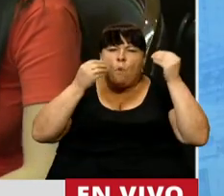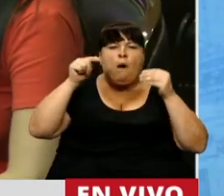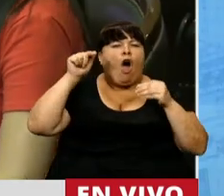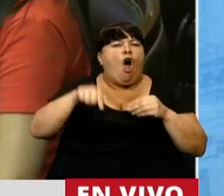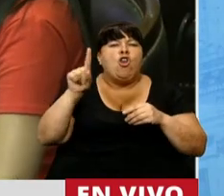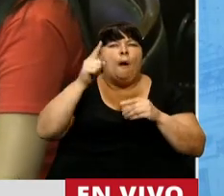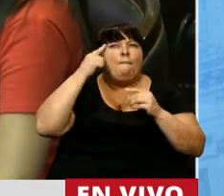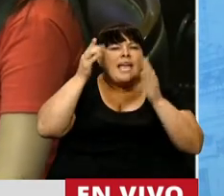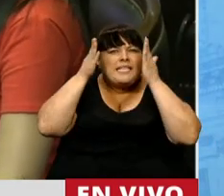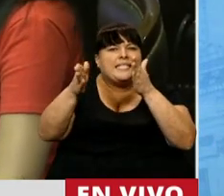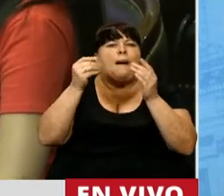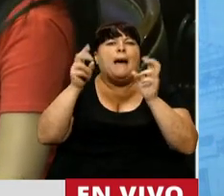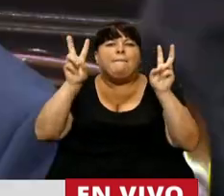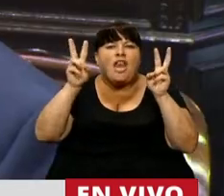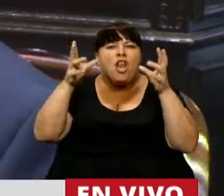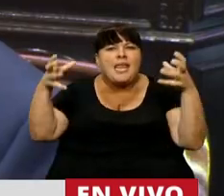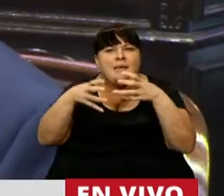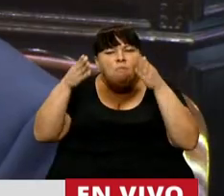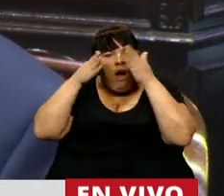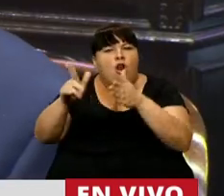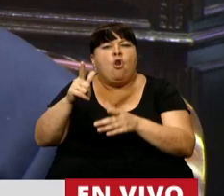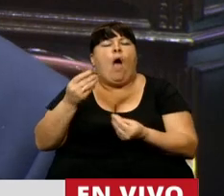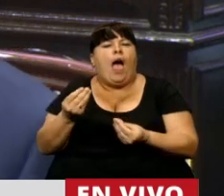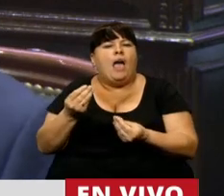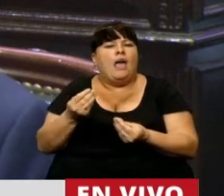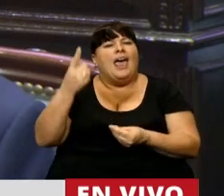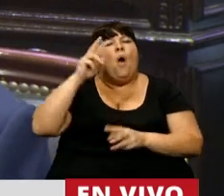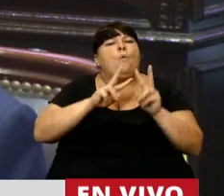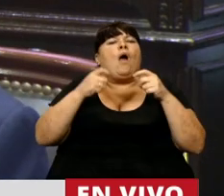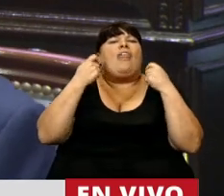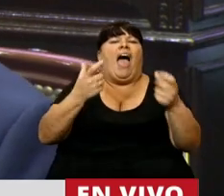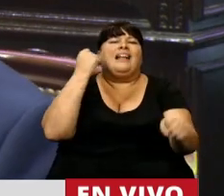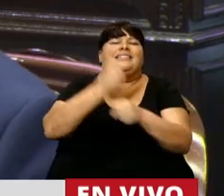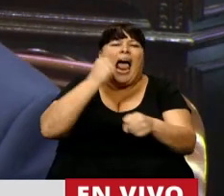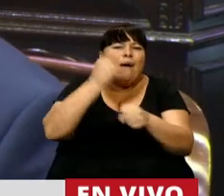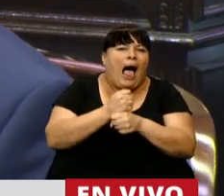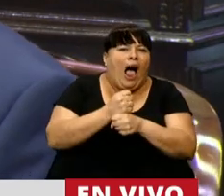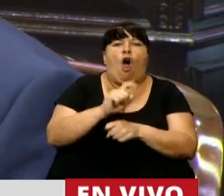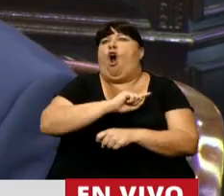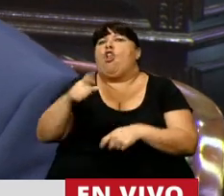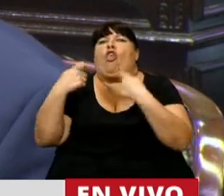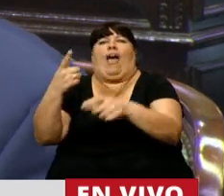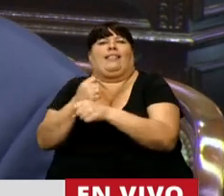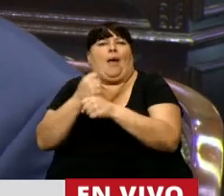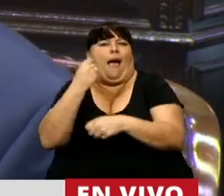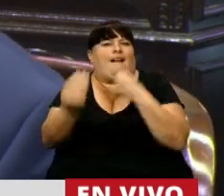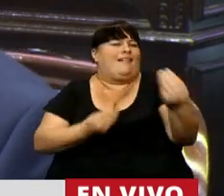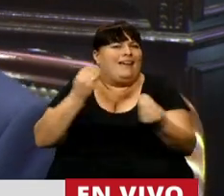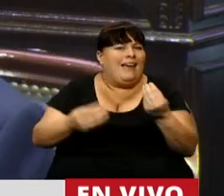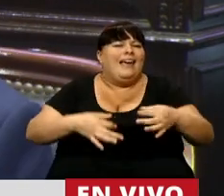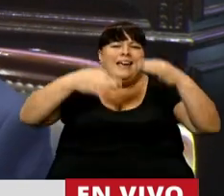no sea prioridad para el peronismo en su conjunto, es crear trabajo o no crear trabajo.